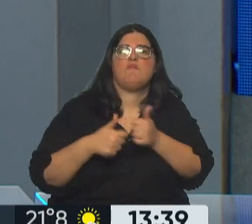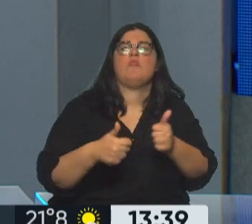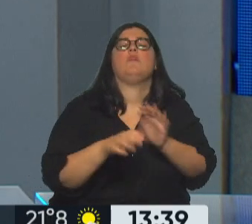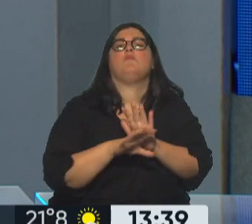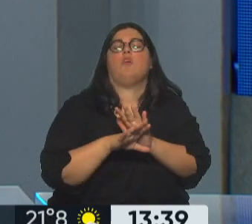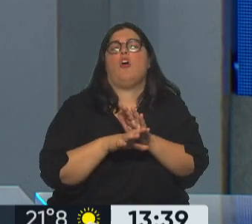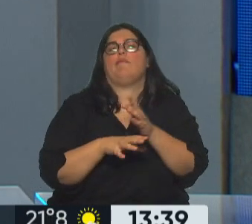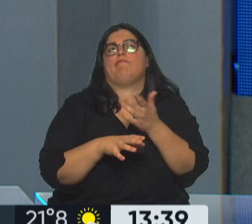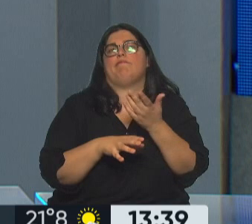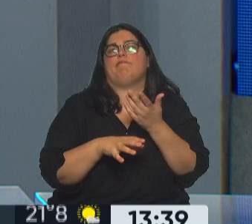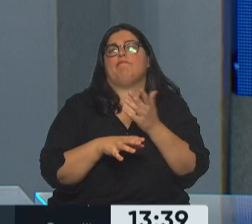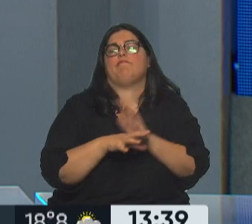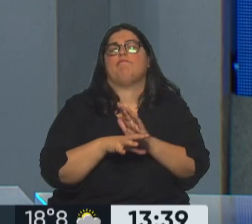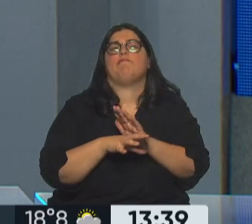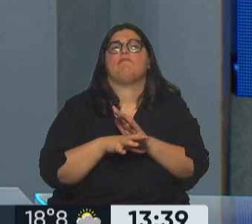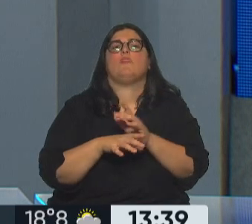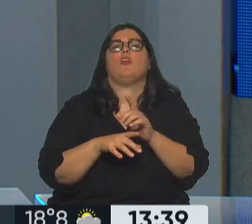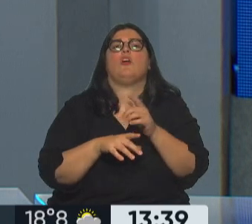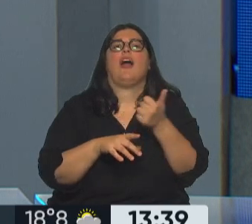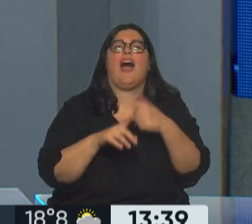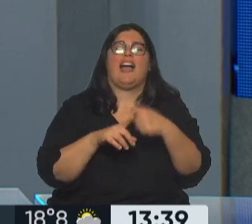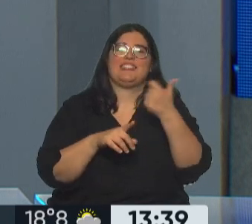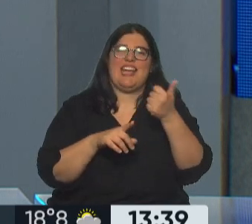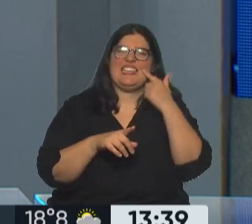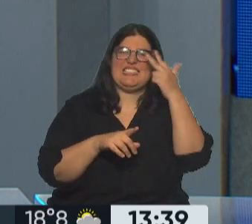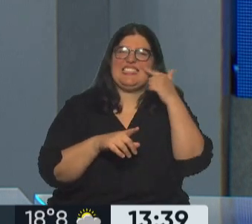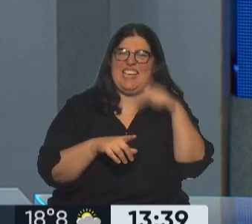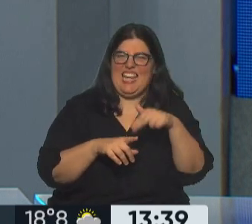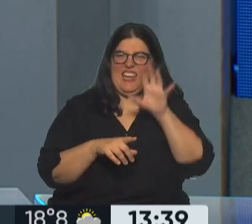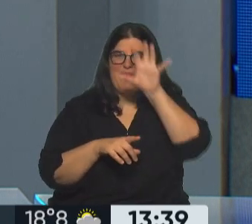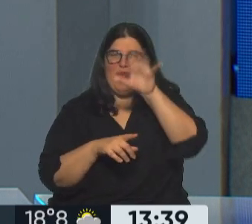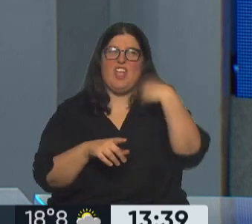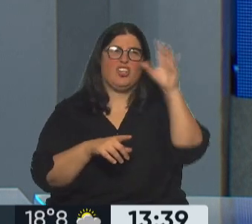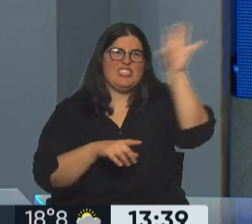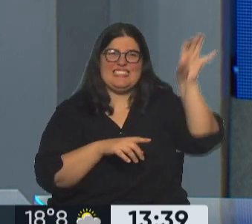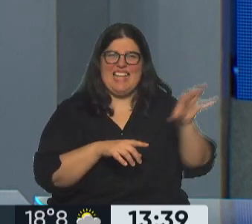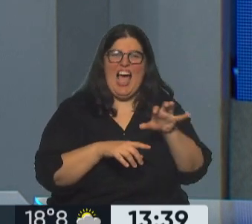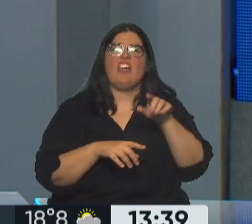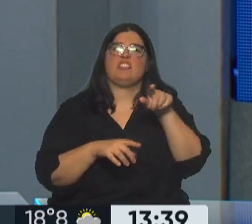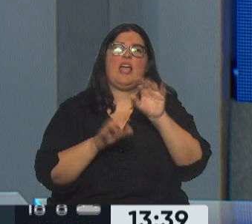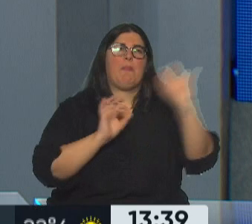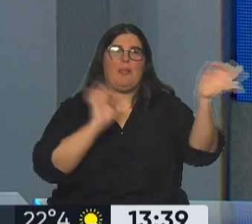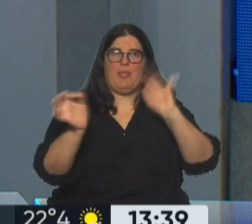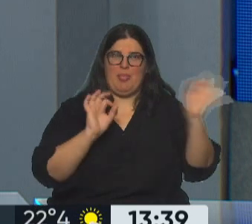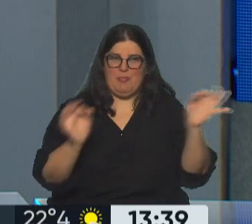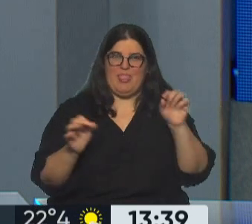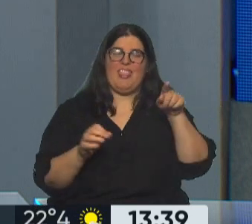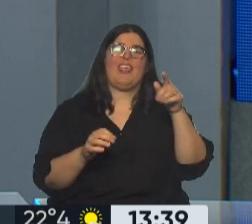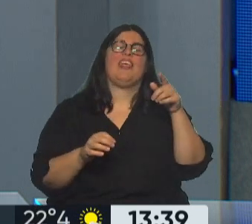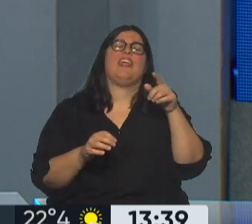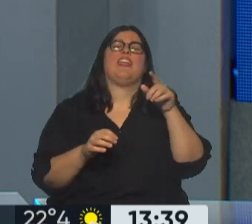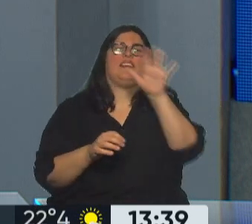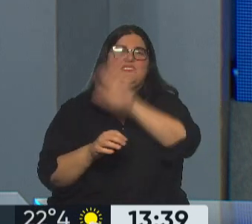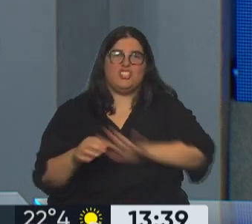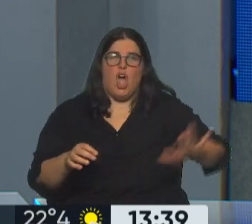tanto Arunachal Pradesh como Aksai Chin, sino también en otros estados cercanos a esa zona